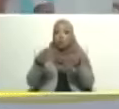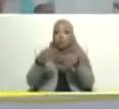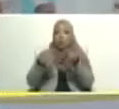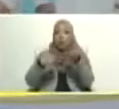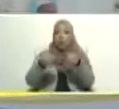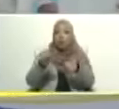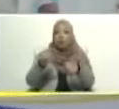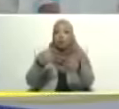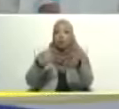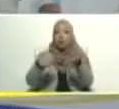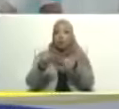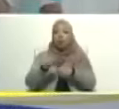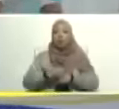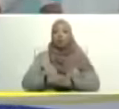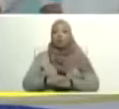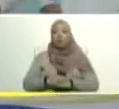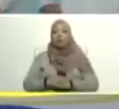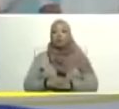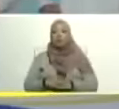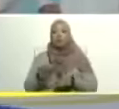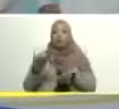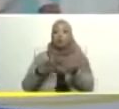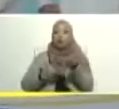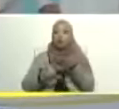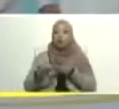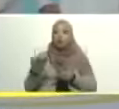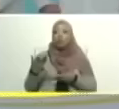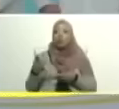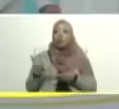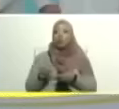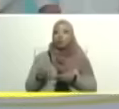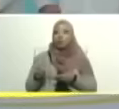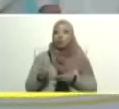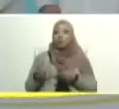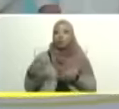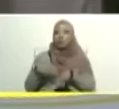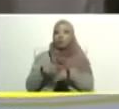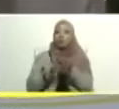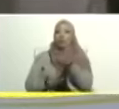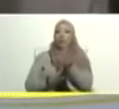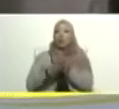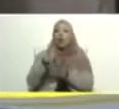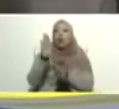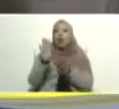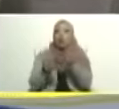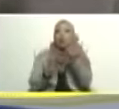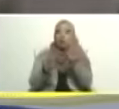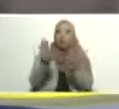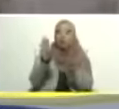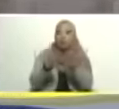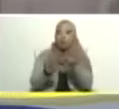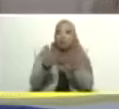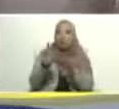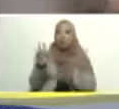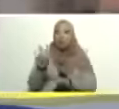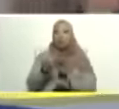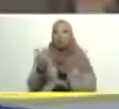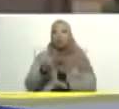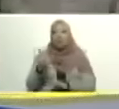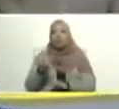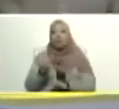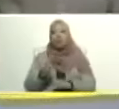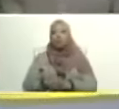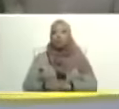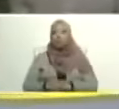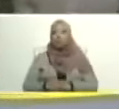comercio, del intercambio, de la balanza. Ha habido un incremento del turismo, de venezolanos y